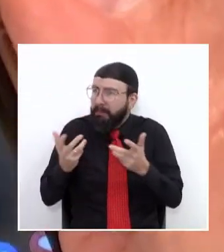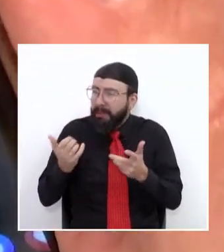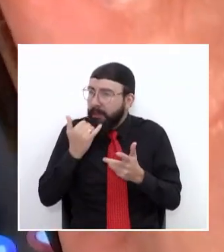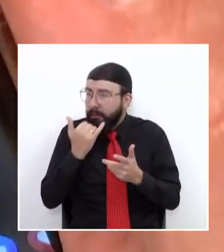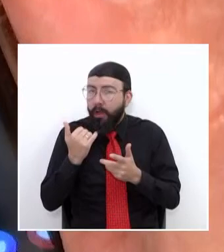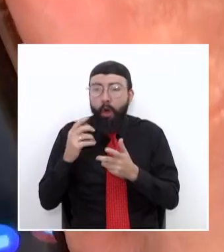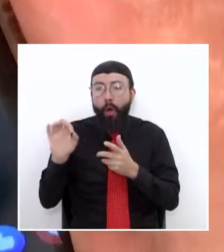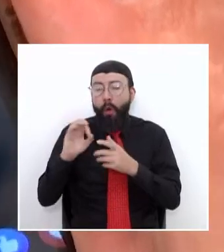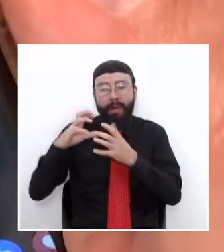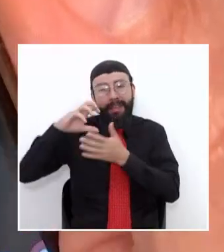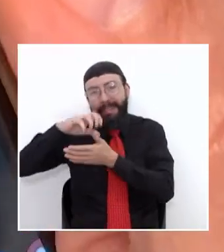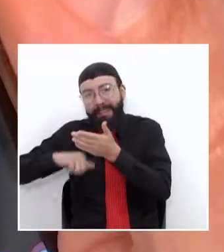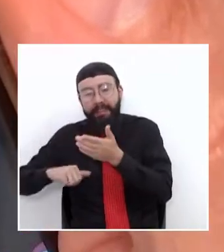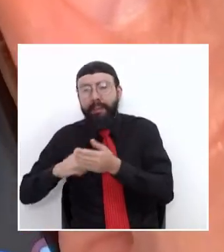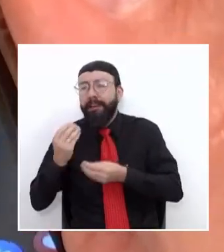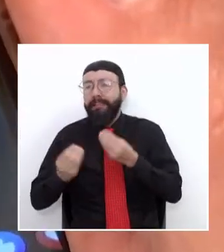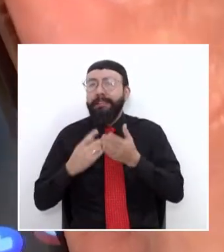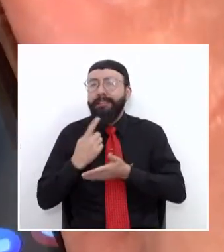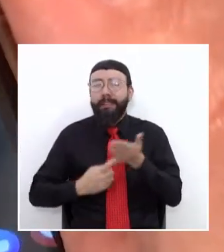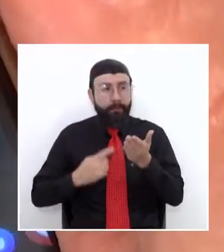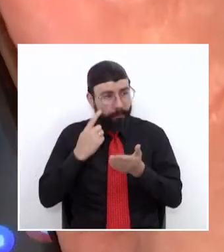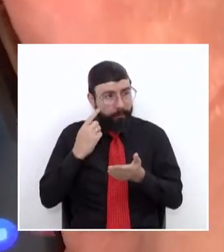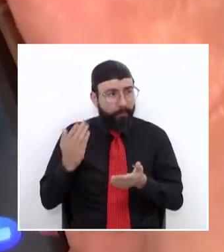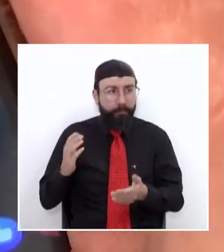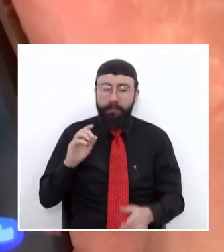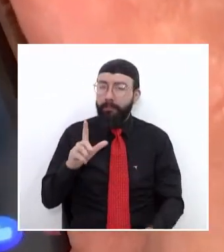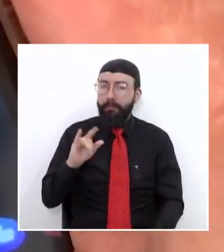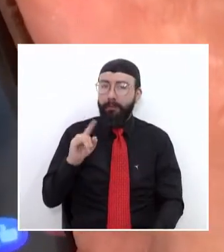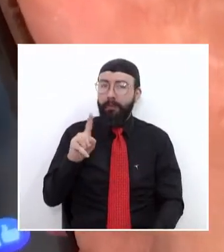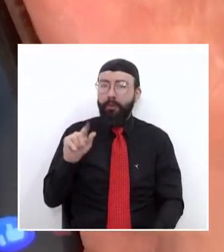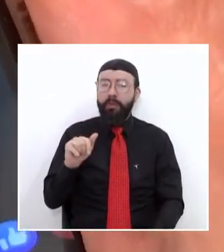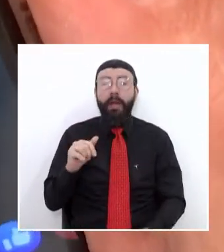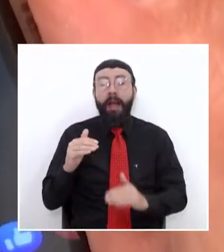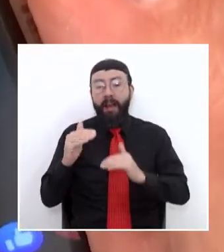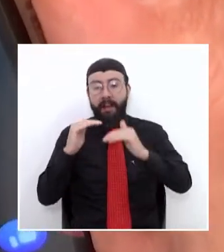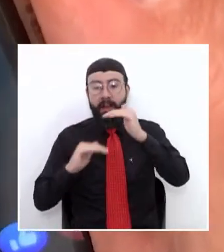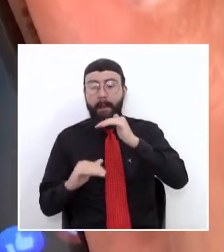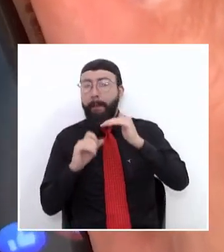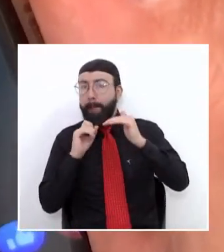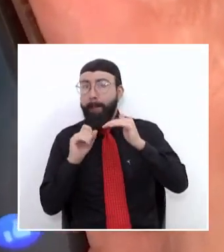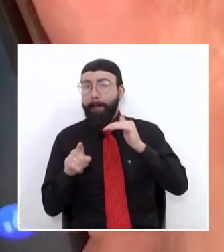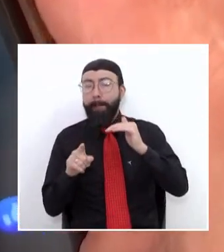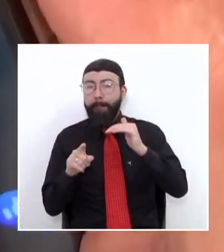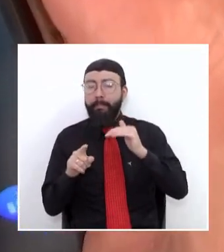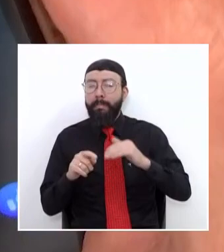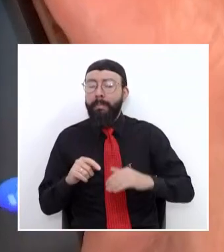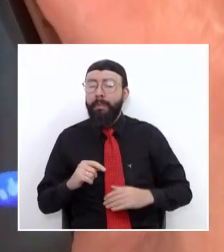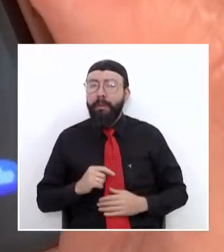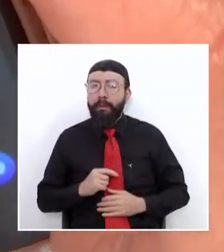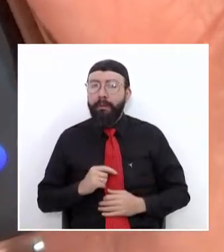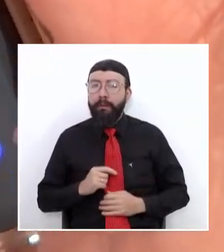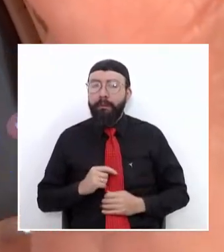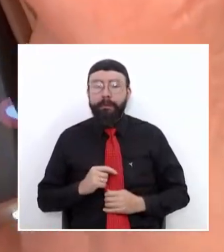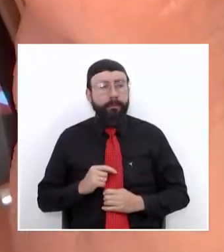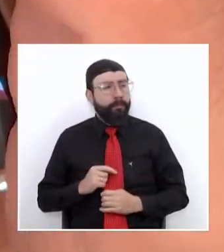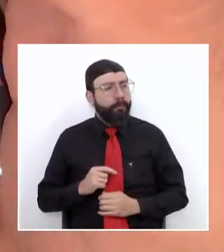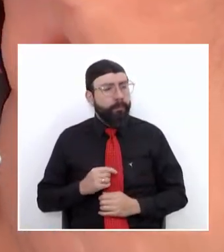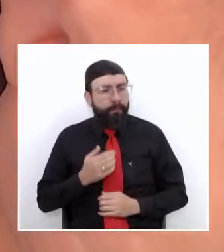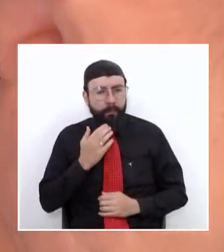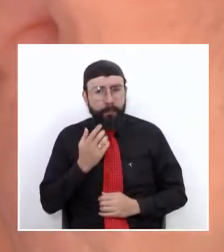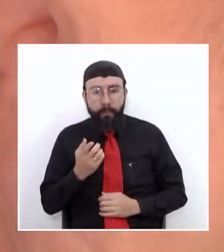que retirarlos. Aquí está la de Luisa. Y hay otra debajo que nos preguntaban que si hay